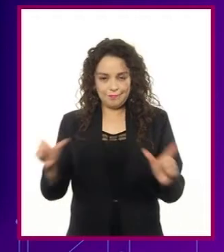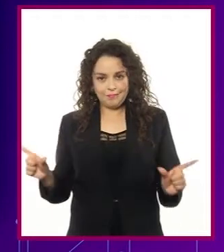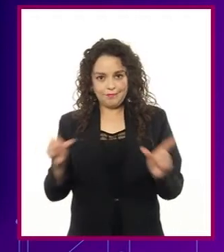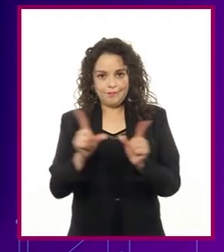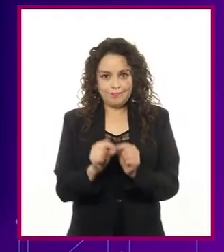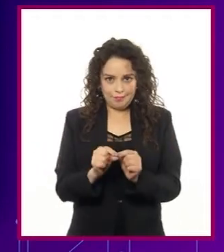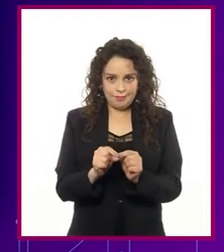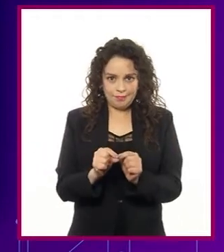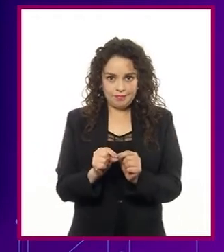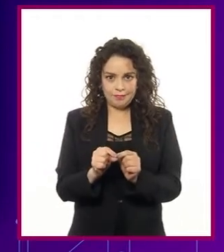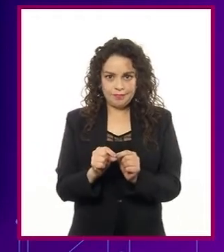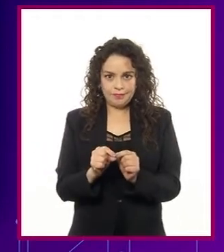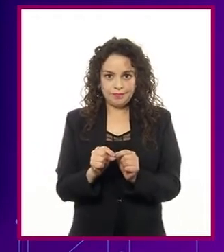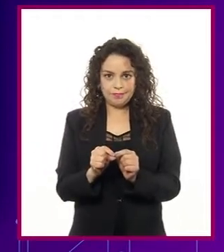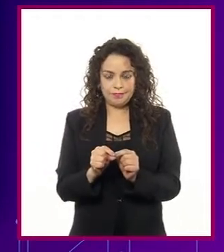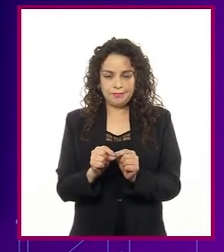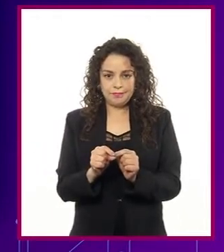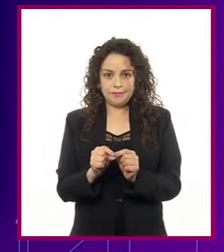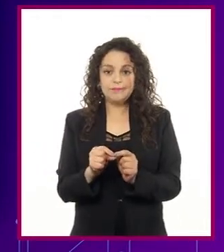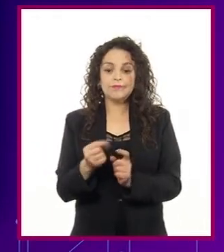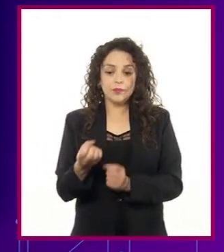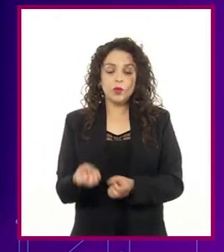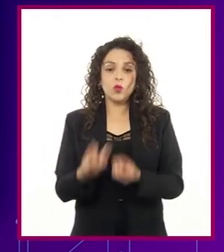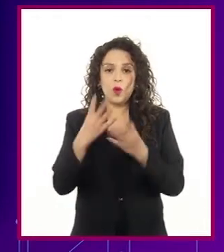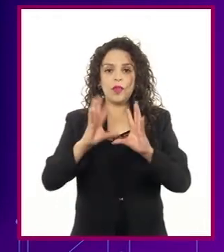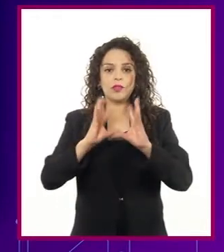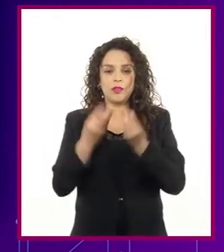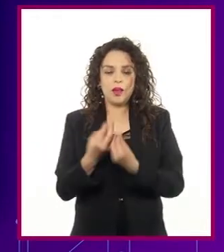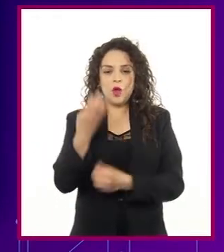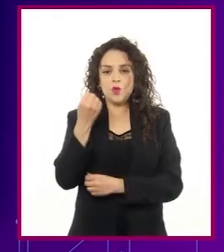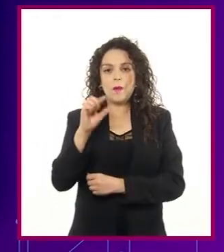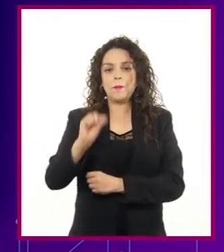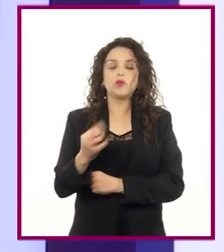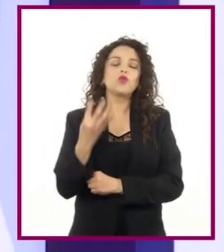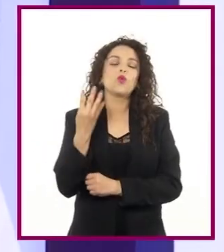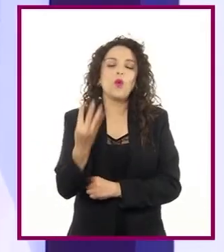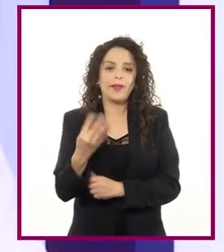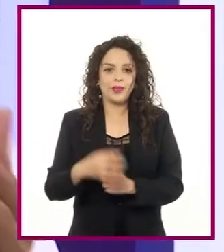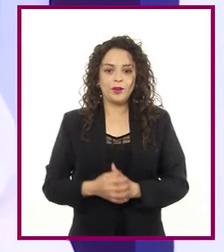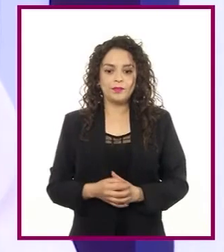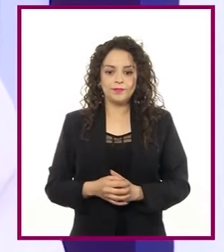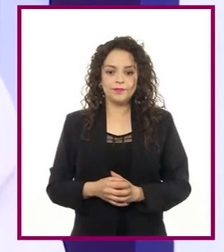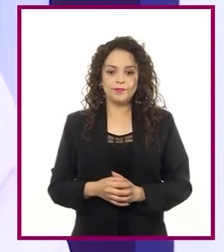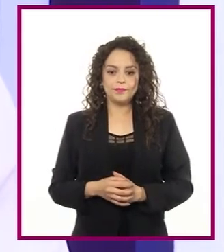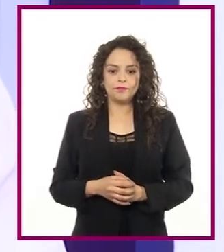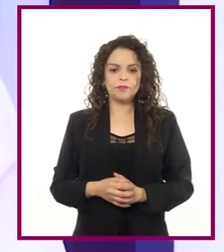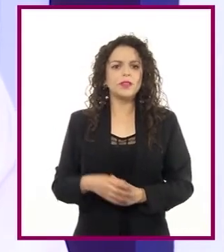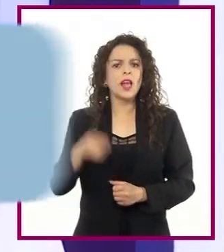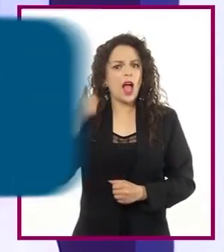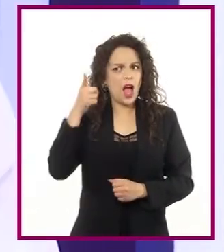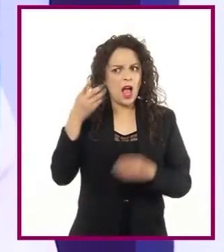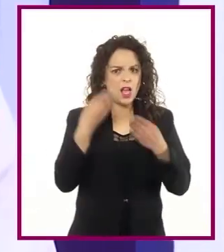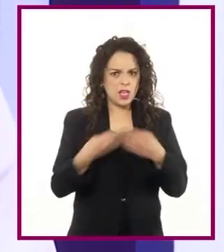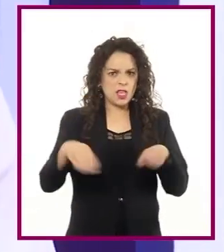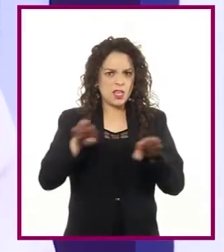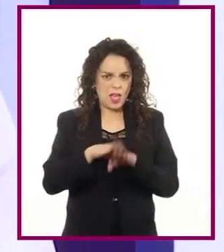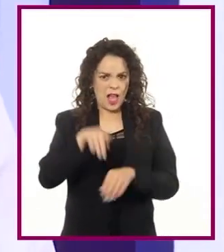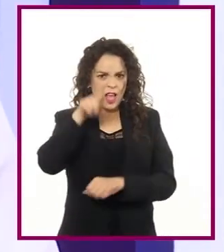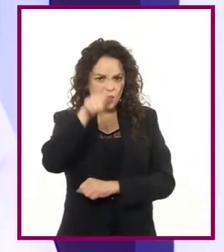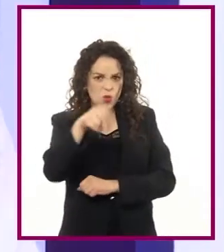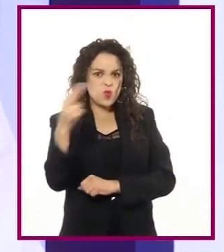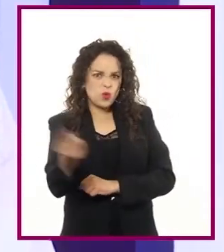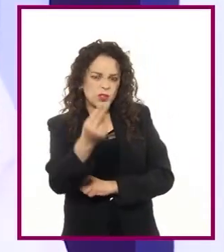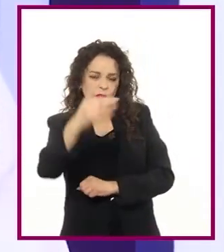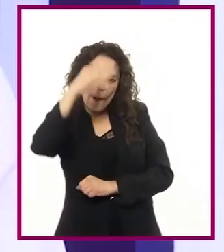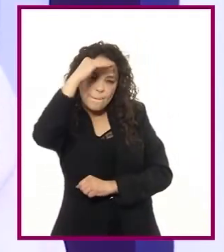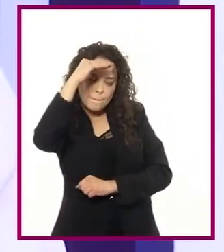los anteriores y se obtiene 9.4. Allá en casa, piensen,